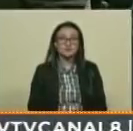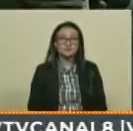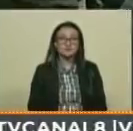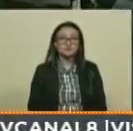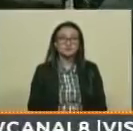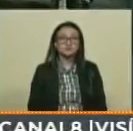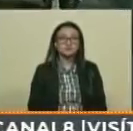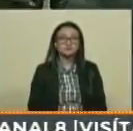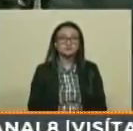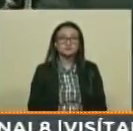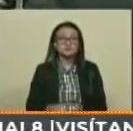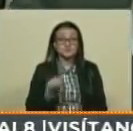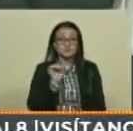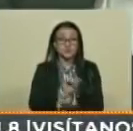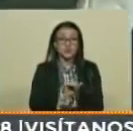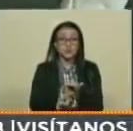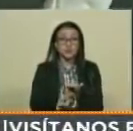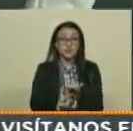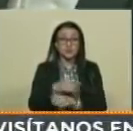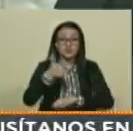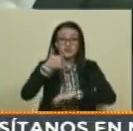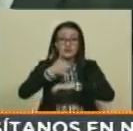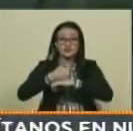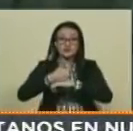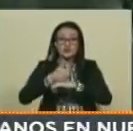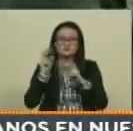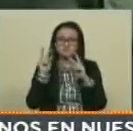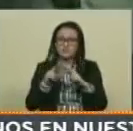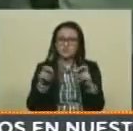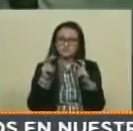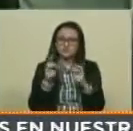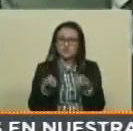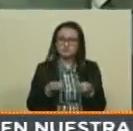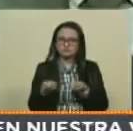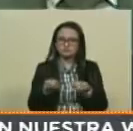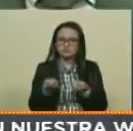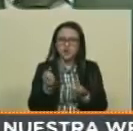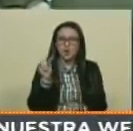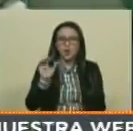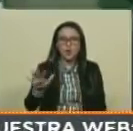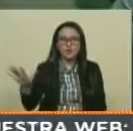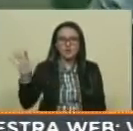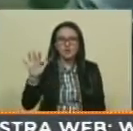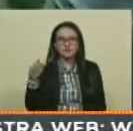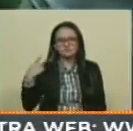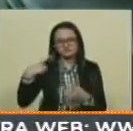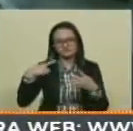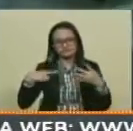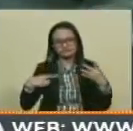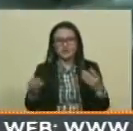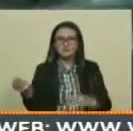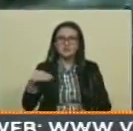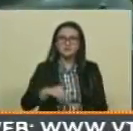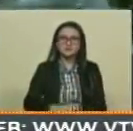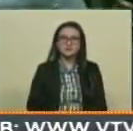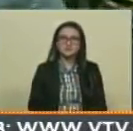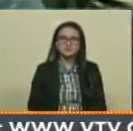Allí están detenidos por esa trama el director ejecutivo de Exploración y Producción Oriente, entre otros.